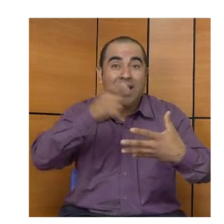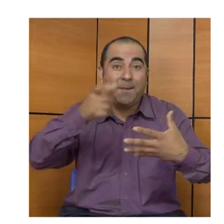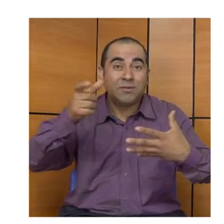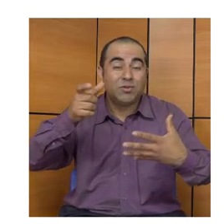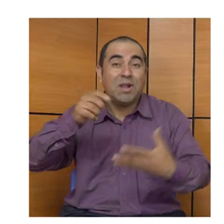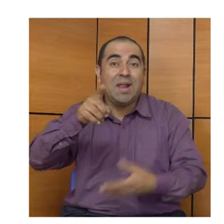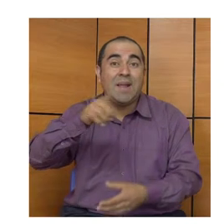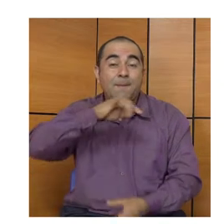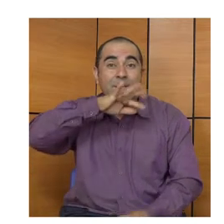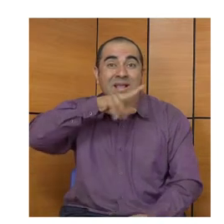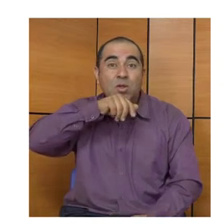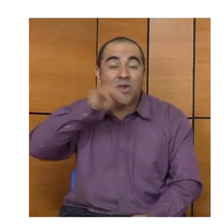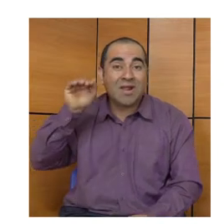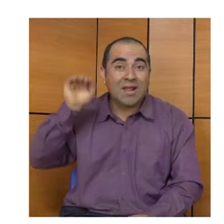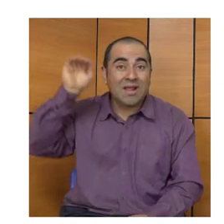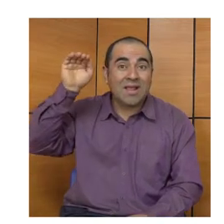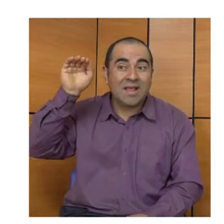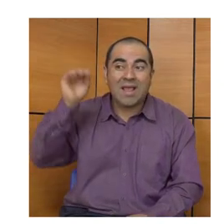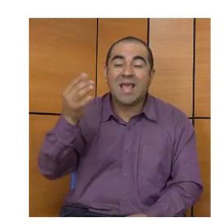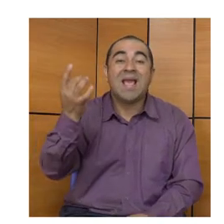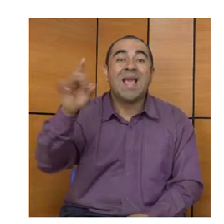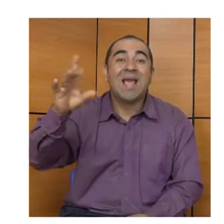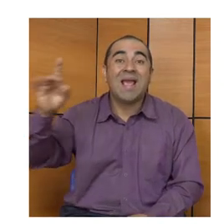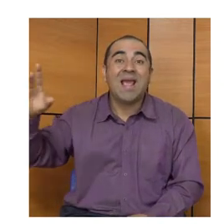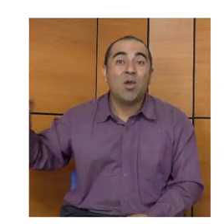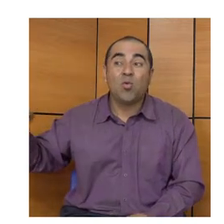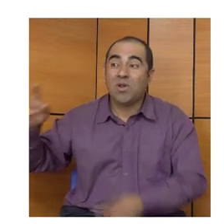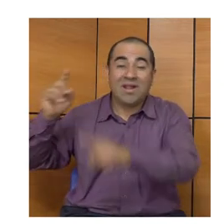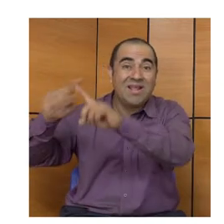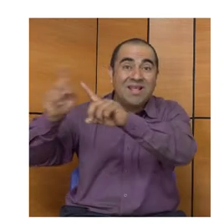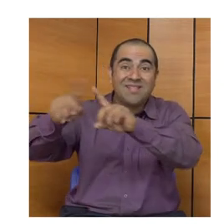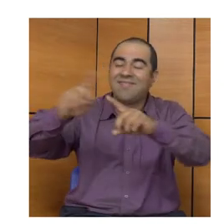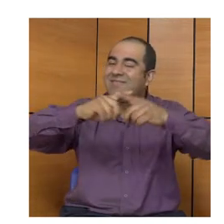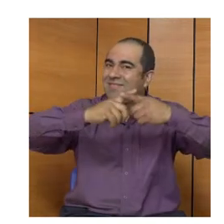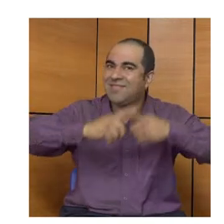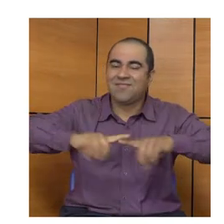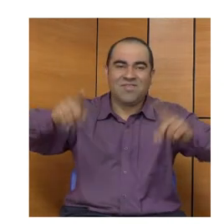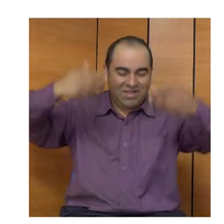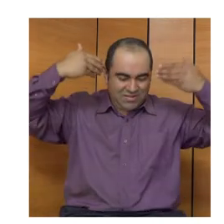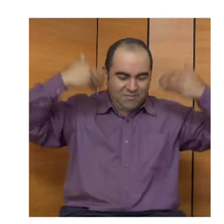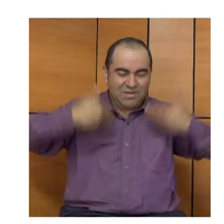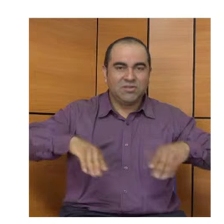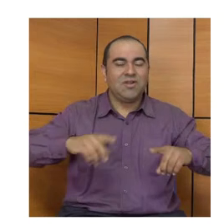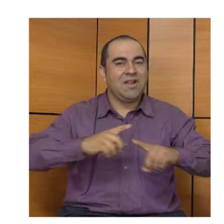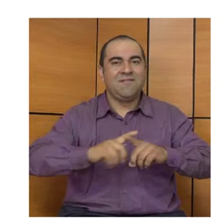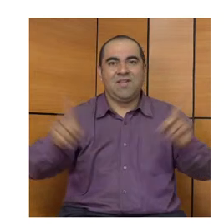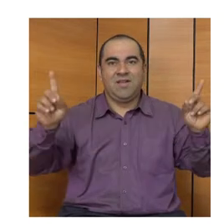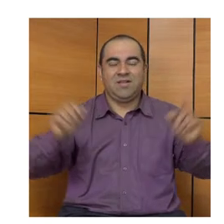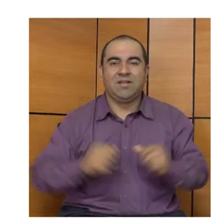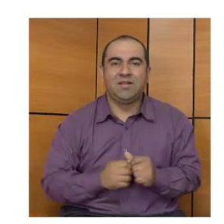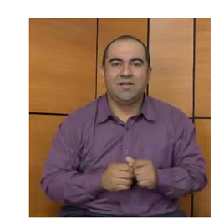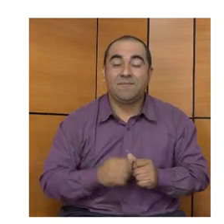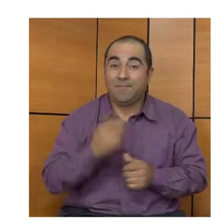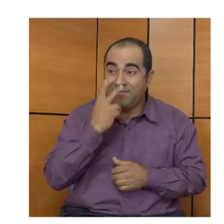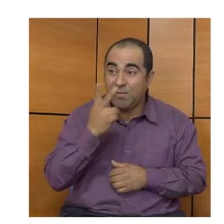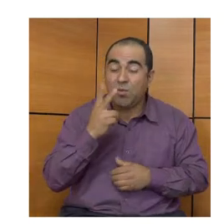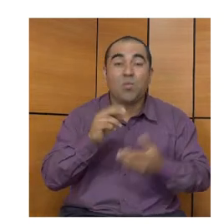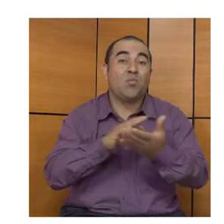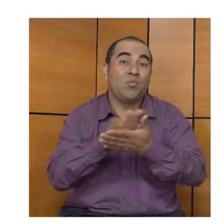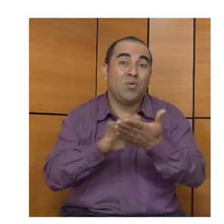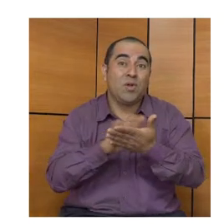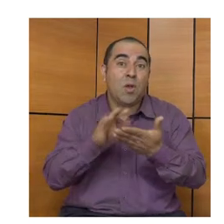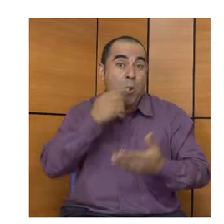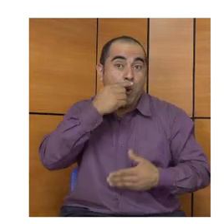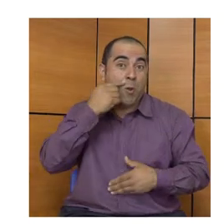mayores, cada uno se comporta de forma diferente. En el caso del género, encontramos que